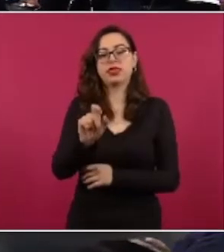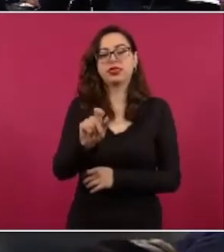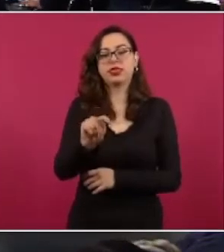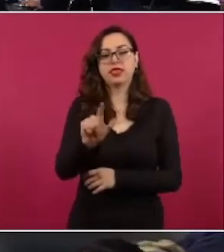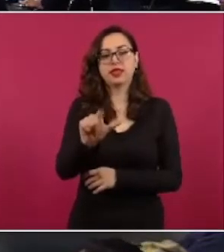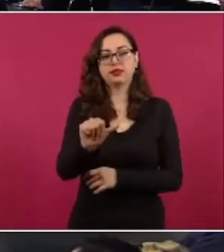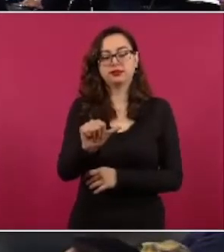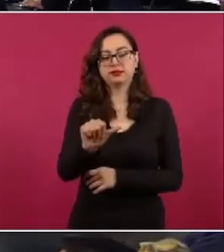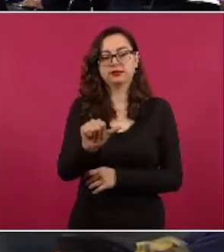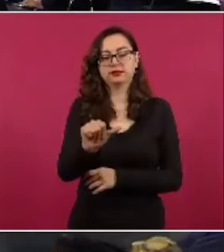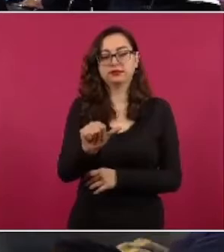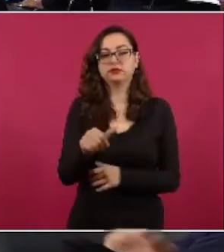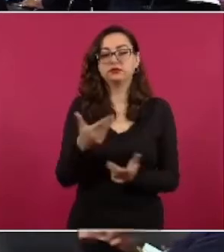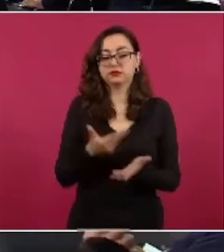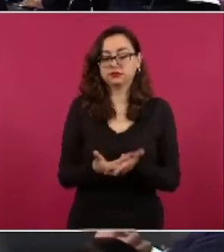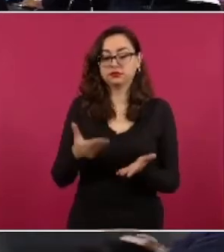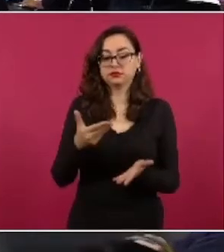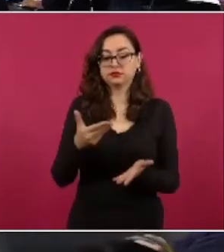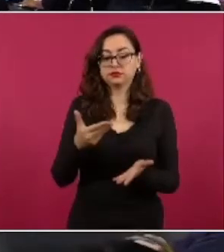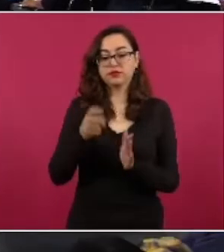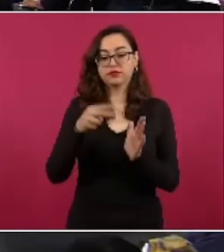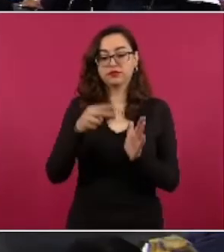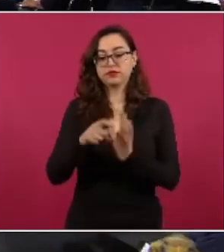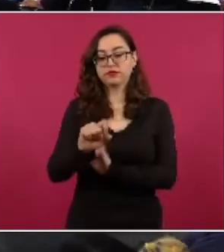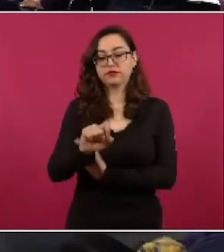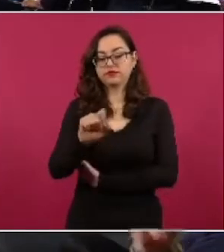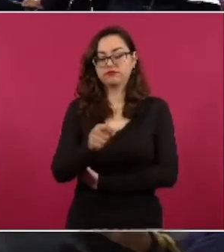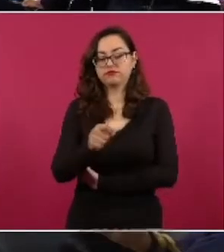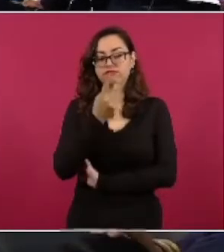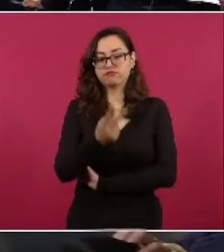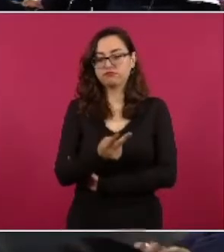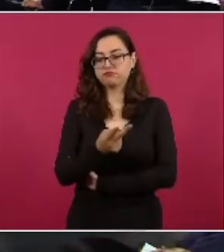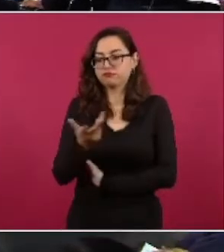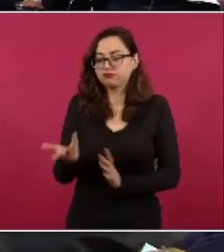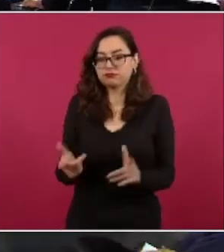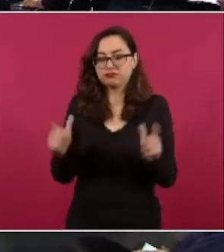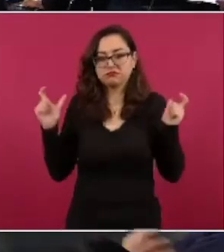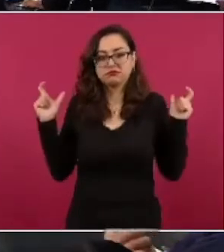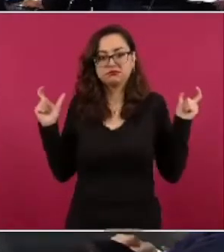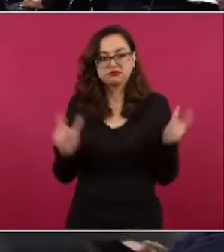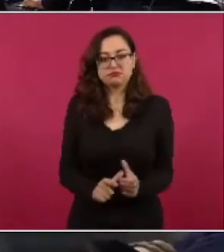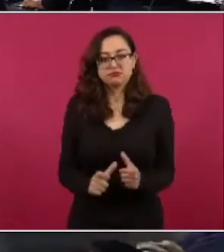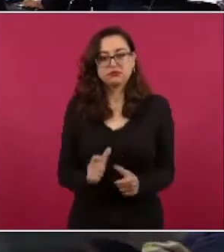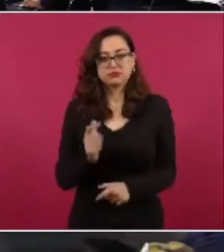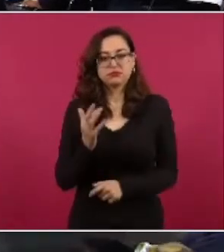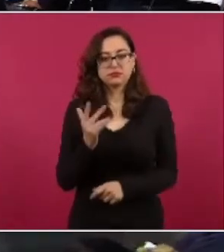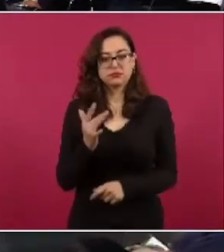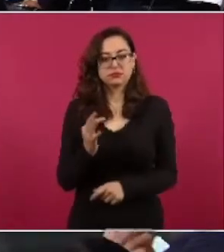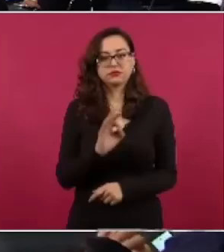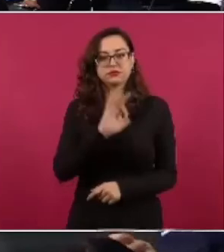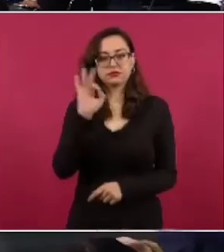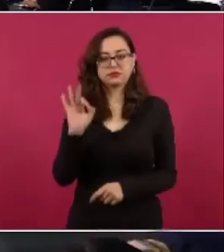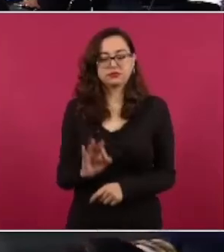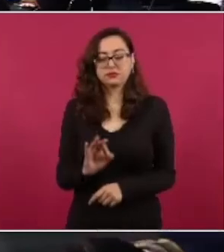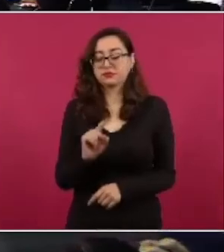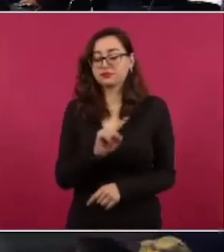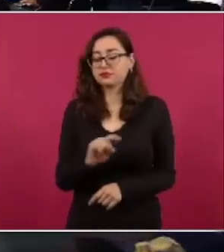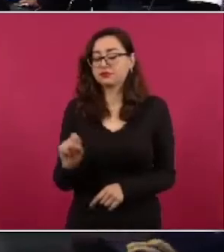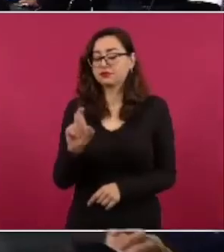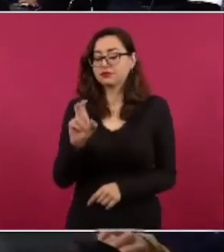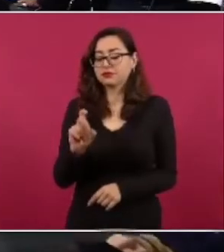Para inicios de este año, presidente, solo quedan menos del 50%. Exactamente son